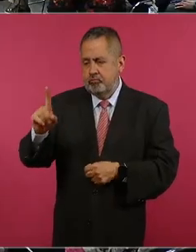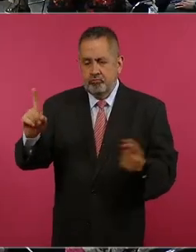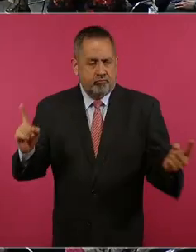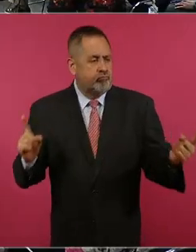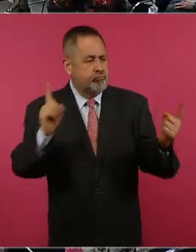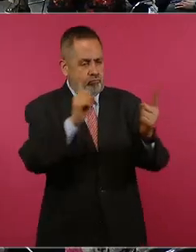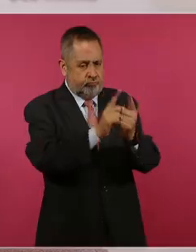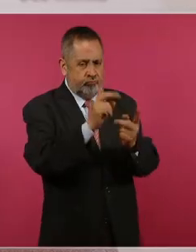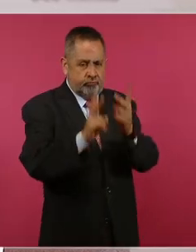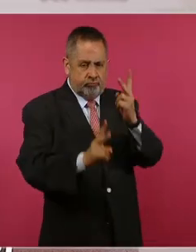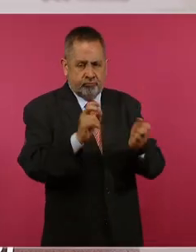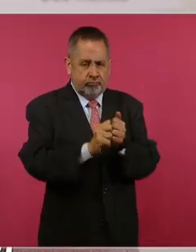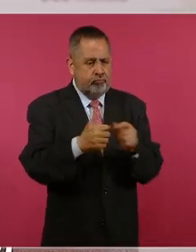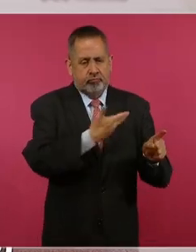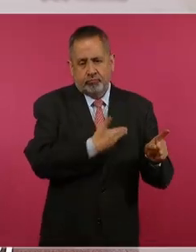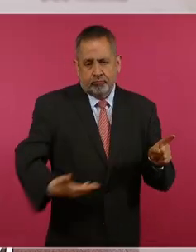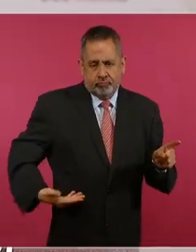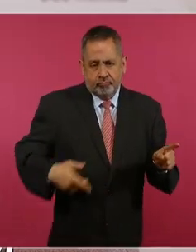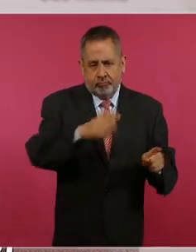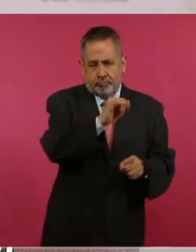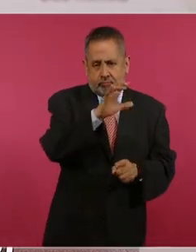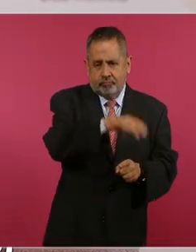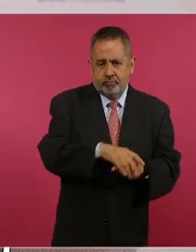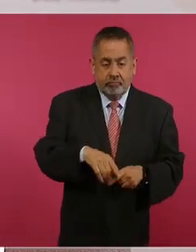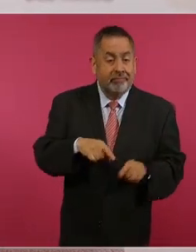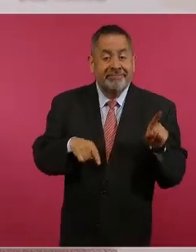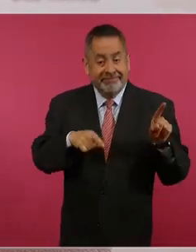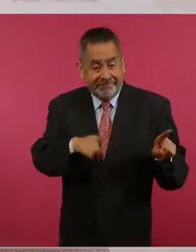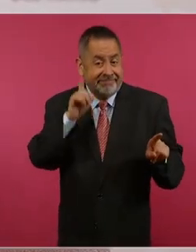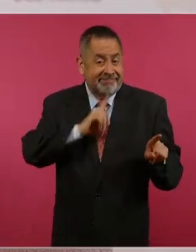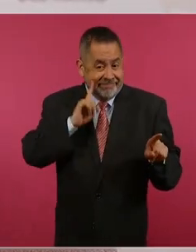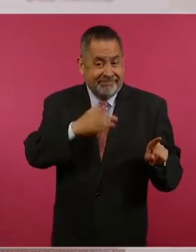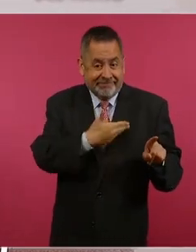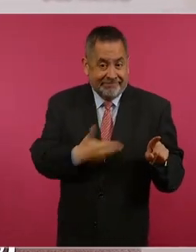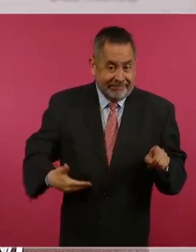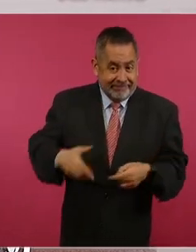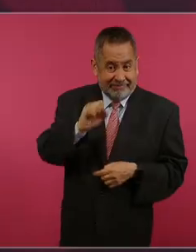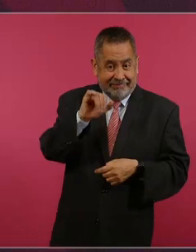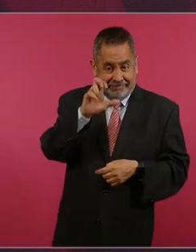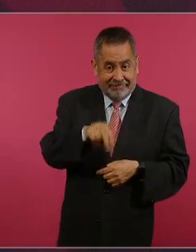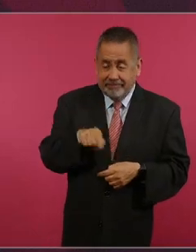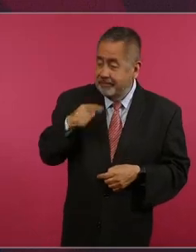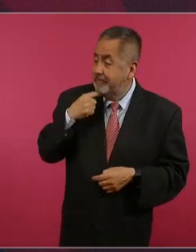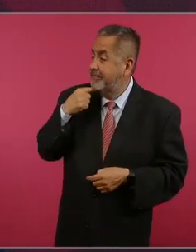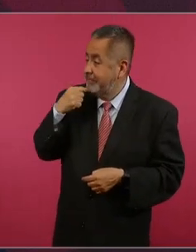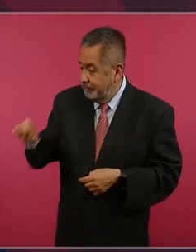la presidenta y le dice la presidenta,